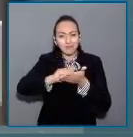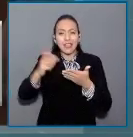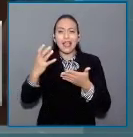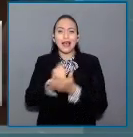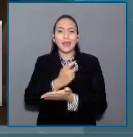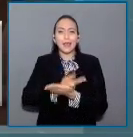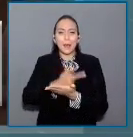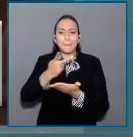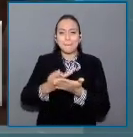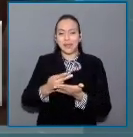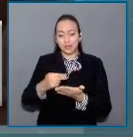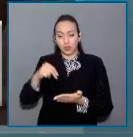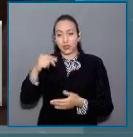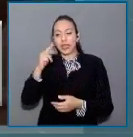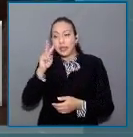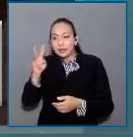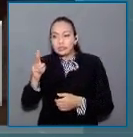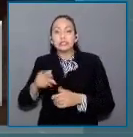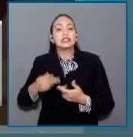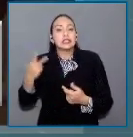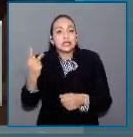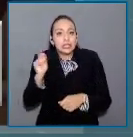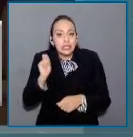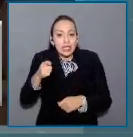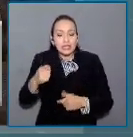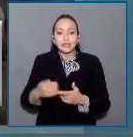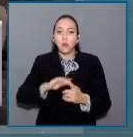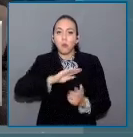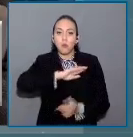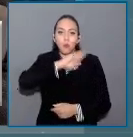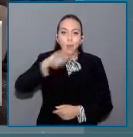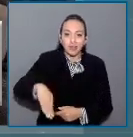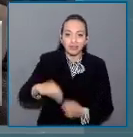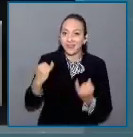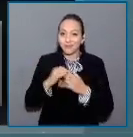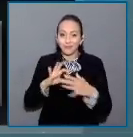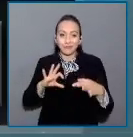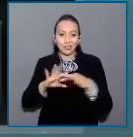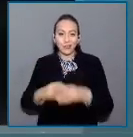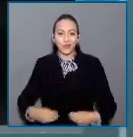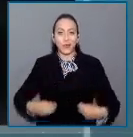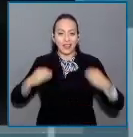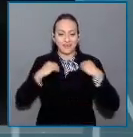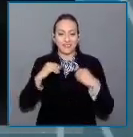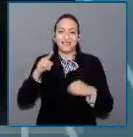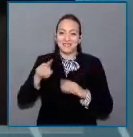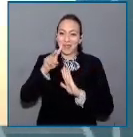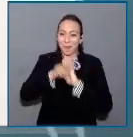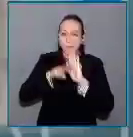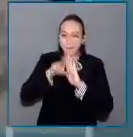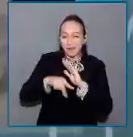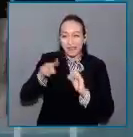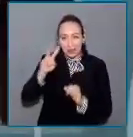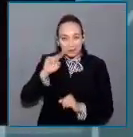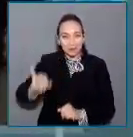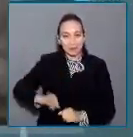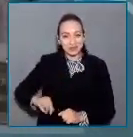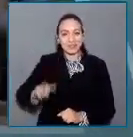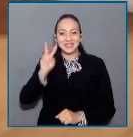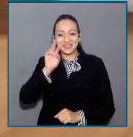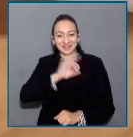certeza de la muerte es parte de la vida, con el filme Camus. Para el canal del Poder Judicial de la Federación, Jesús